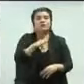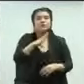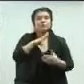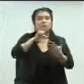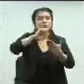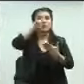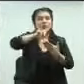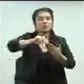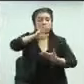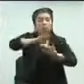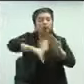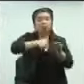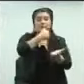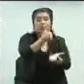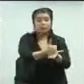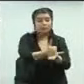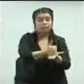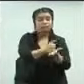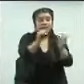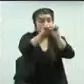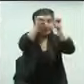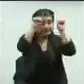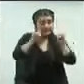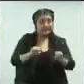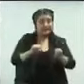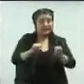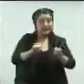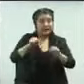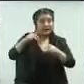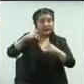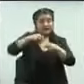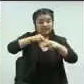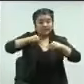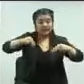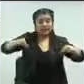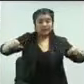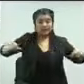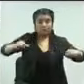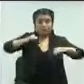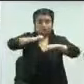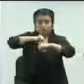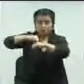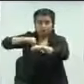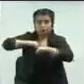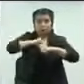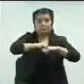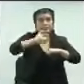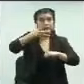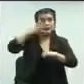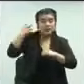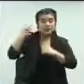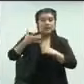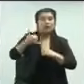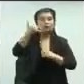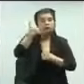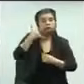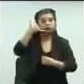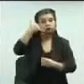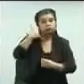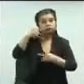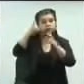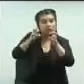proyecto aprobado para la red vial de terracería de San Marcos. Yo ya no aguanto el teléfono de la gente que me está